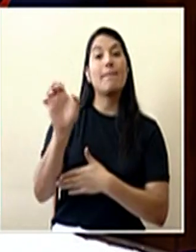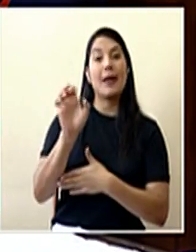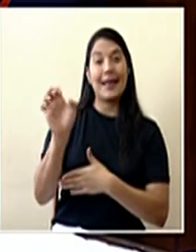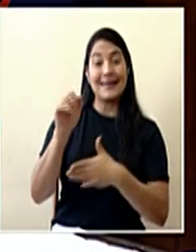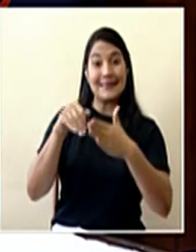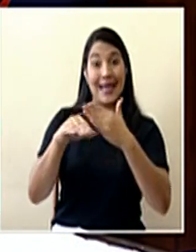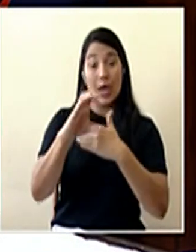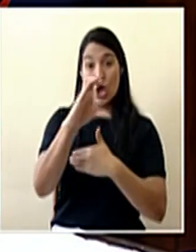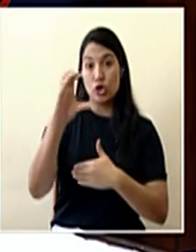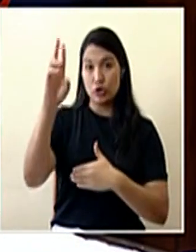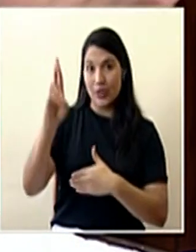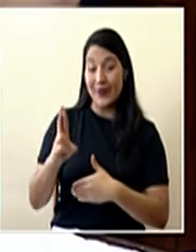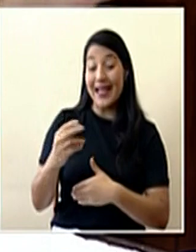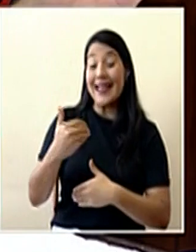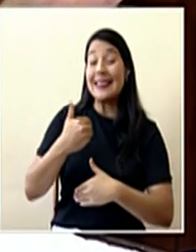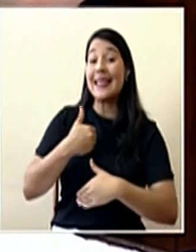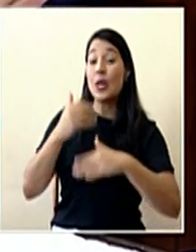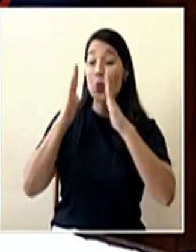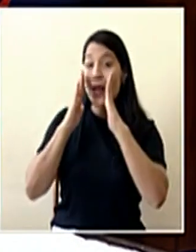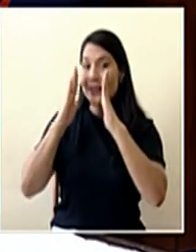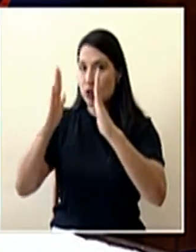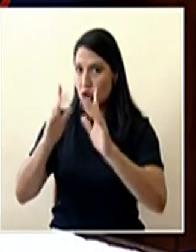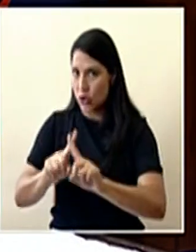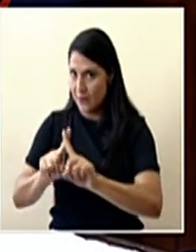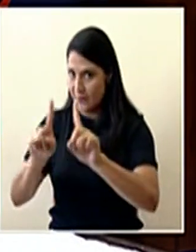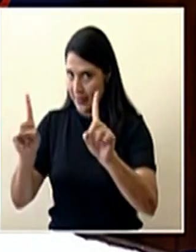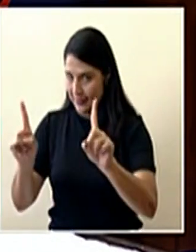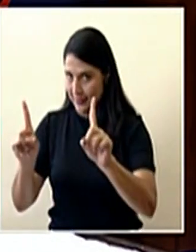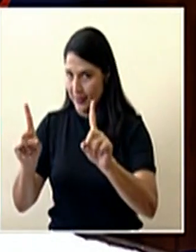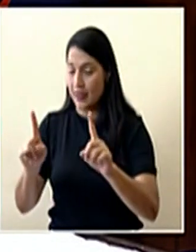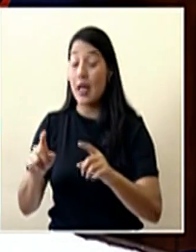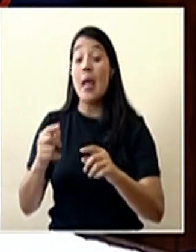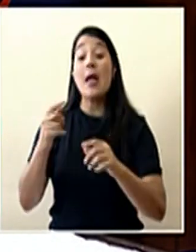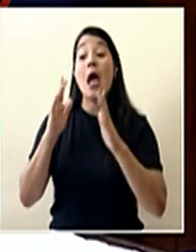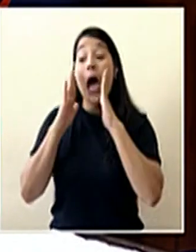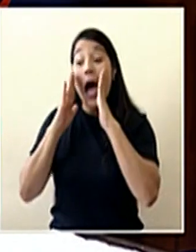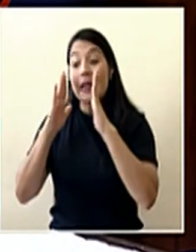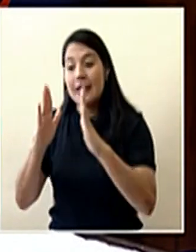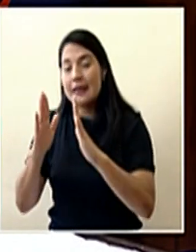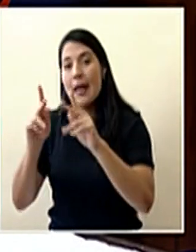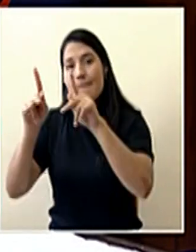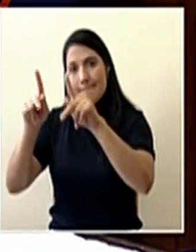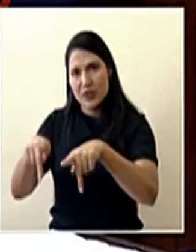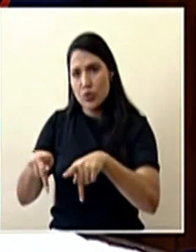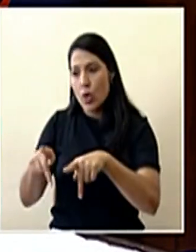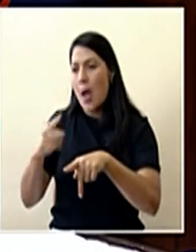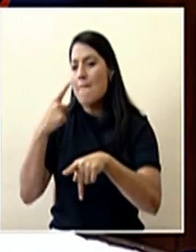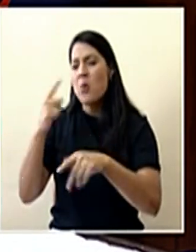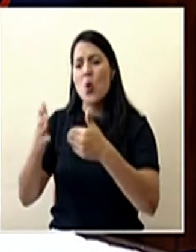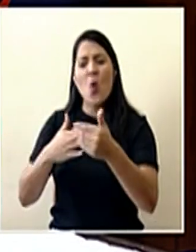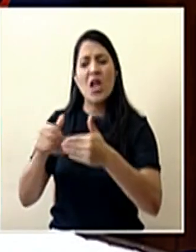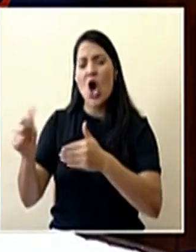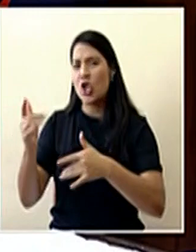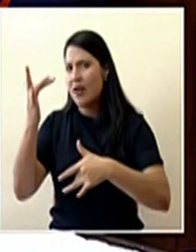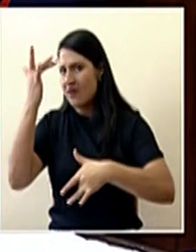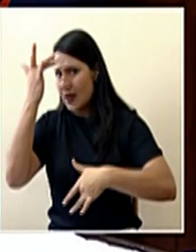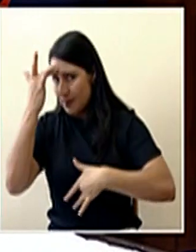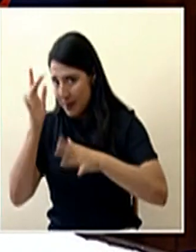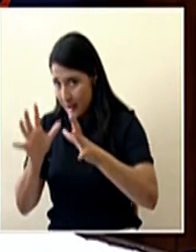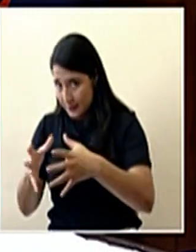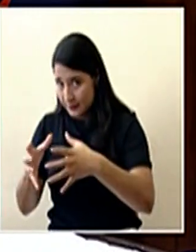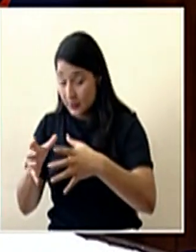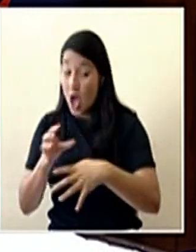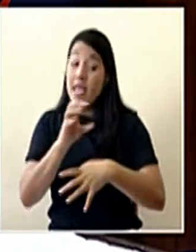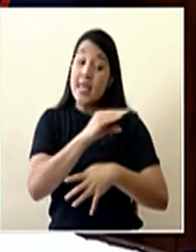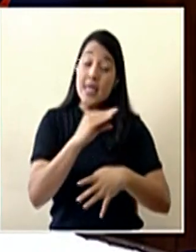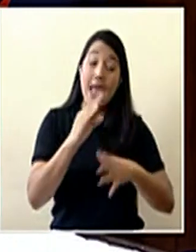una atención diferenciada para pacientes respiratorios y para pacientes que consultan por cualquier otro tipo de patología. Si alguien presenta alguna